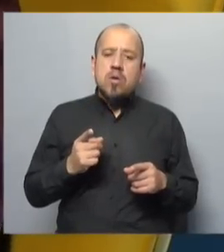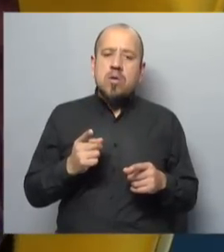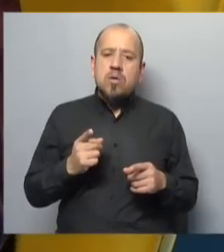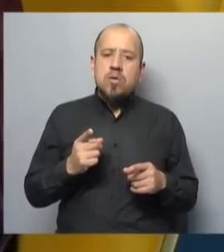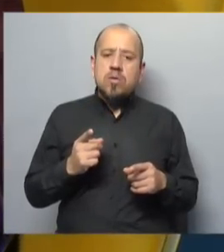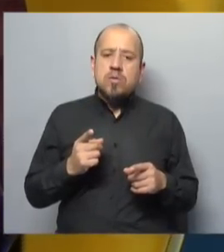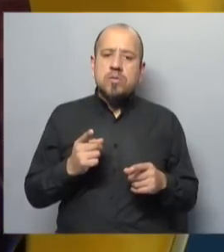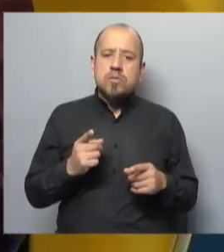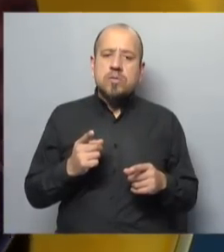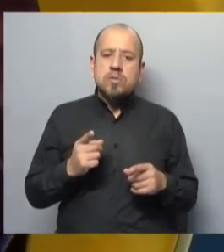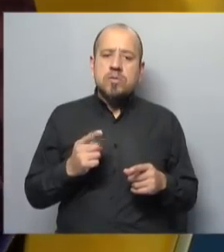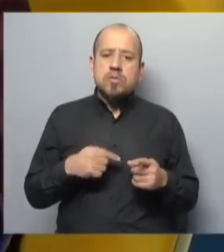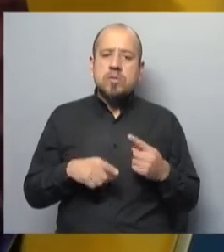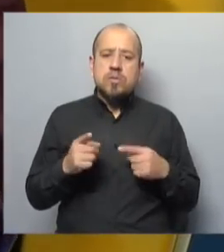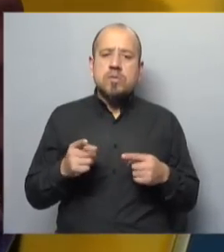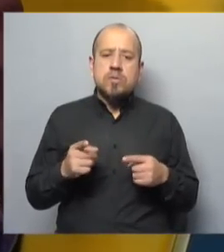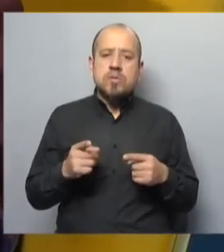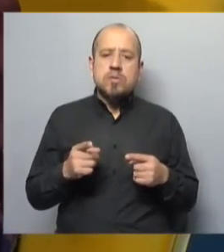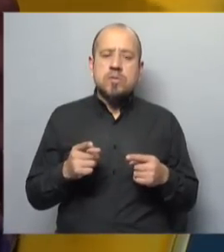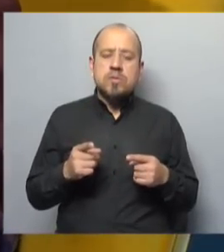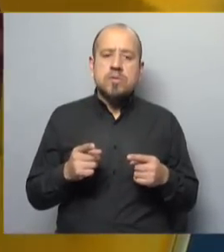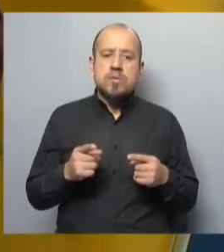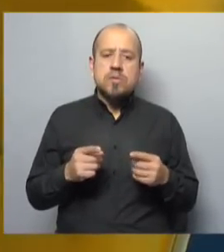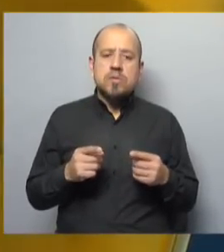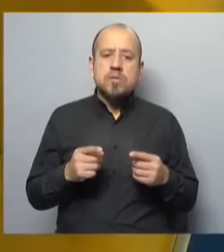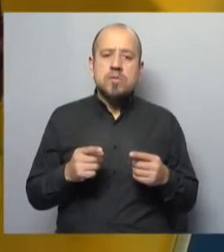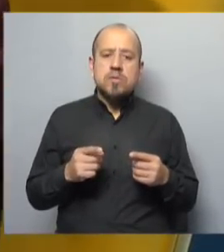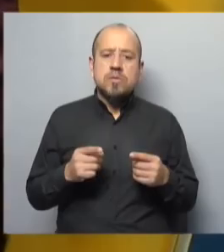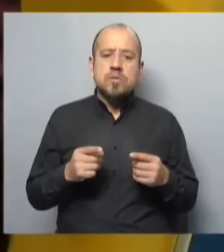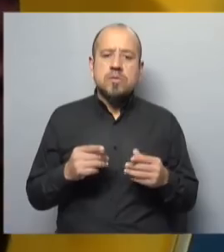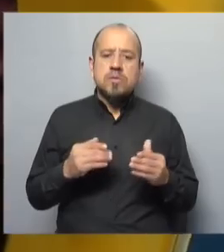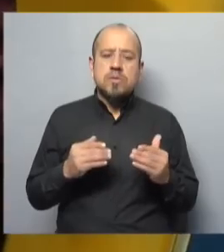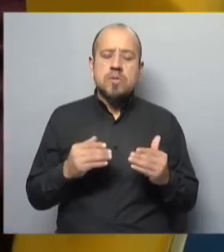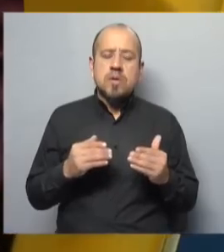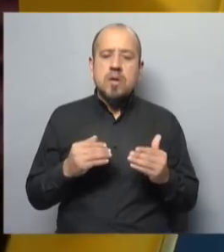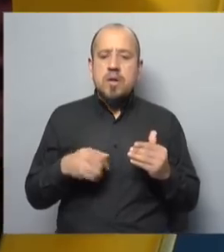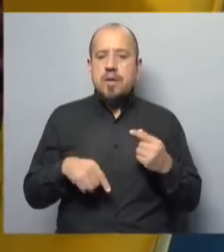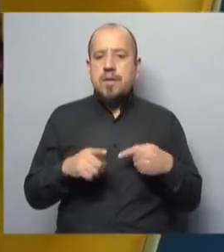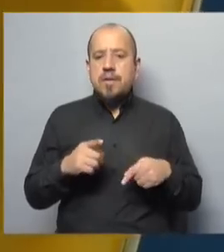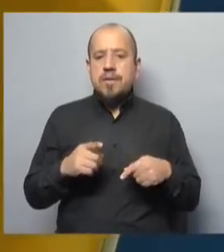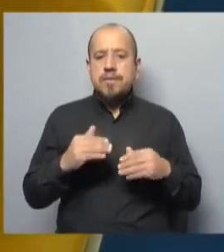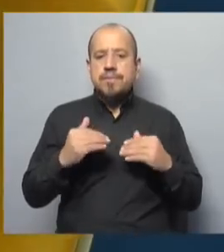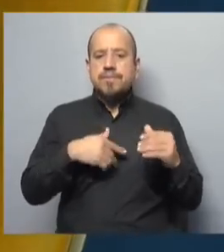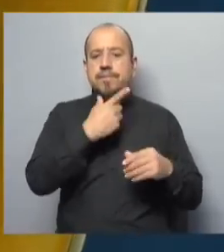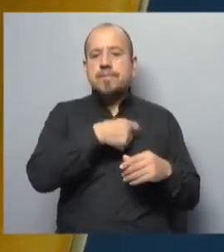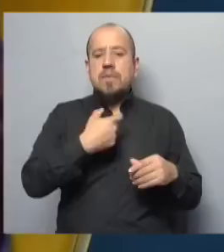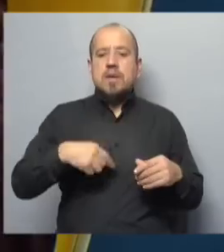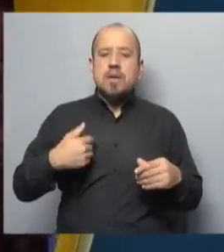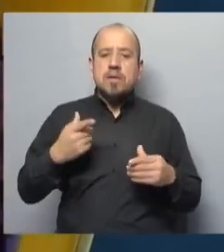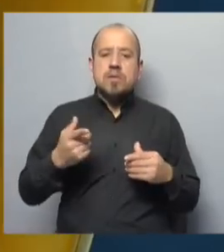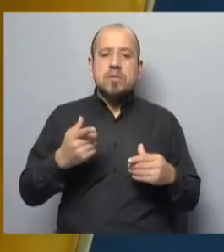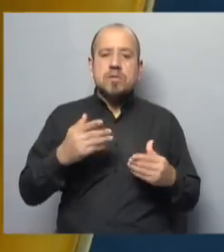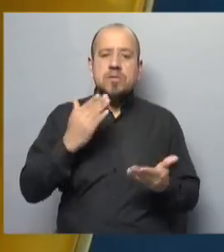y eso no se queda o sea mientras se se da que pensar en juega una final intercontinental